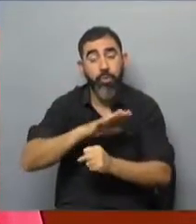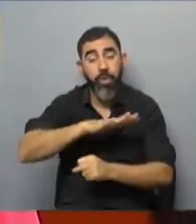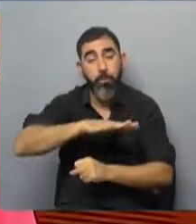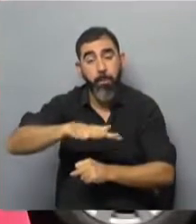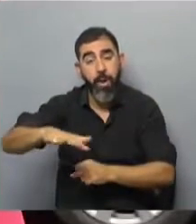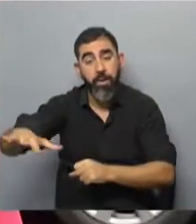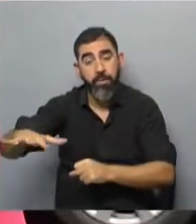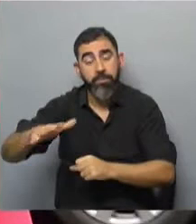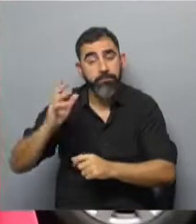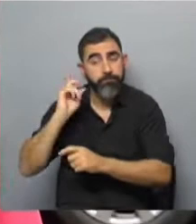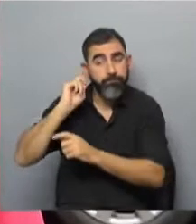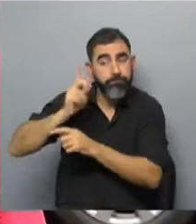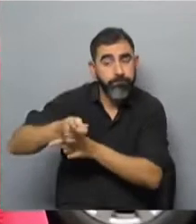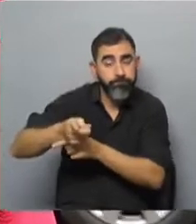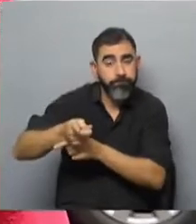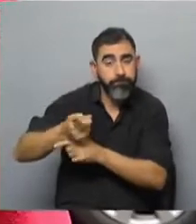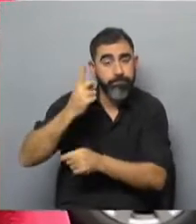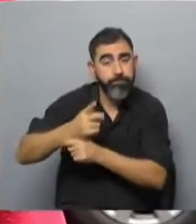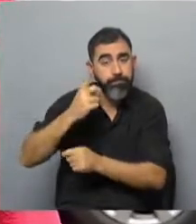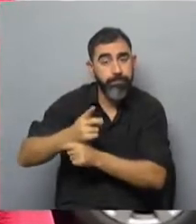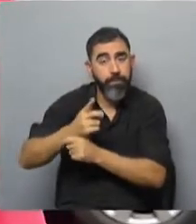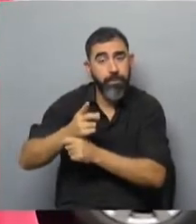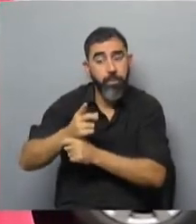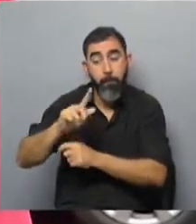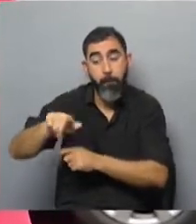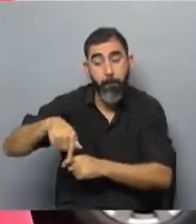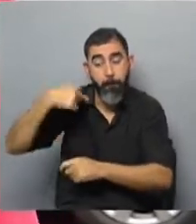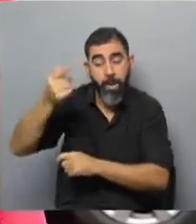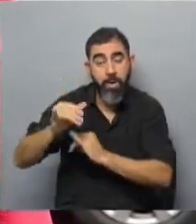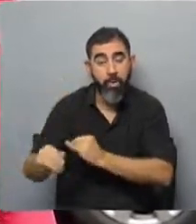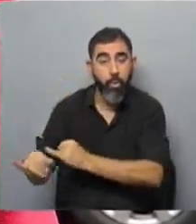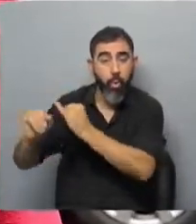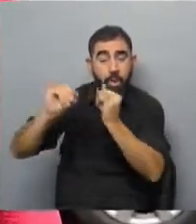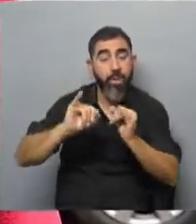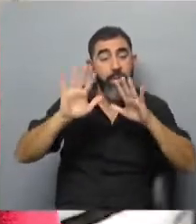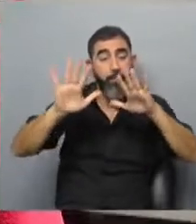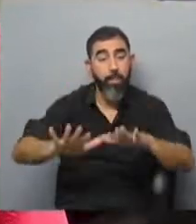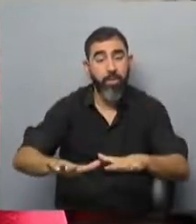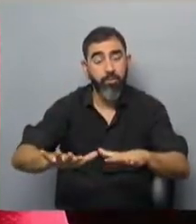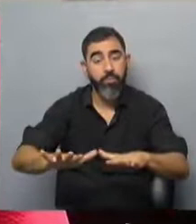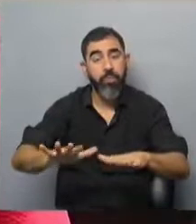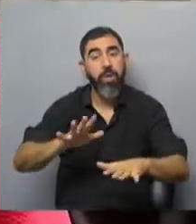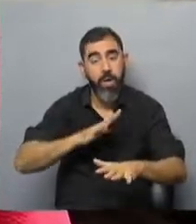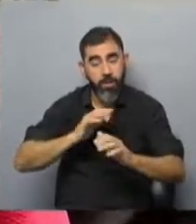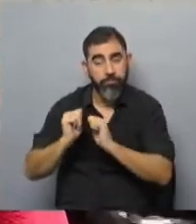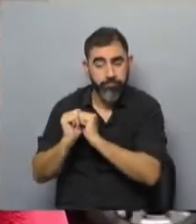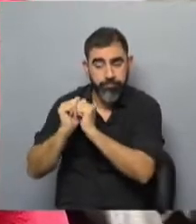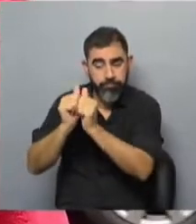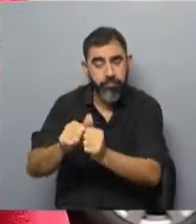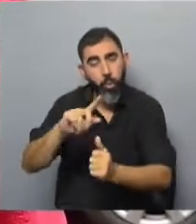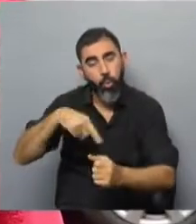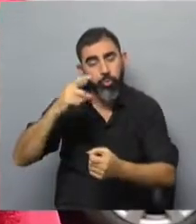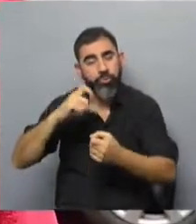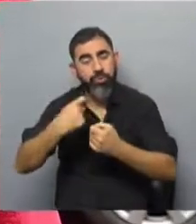se está exigiendo, primero que nada, la jornada de mañana, que es una jornada de paro, en donde van a estar acompañando otros